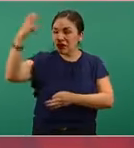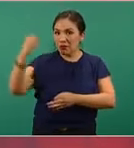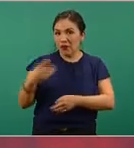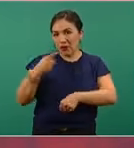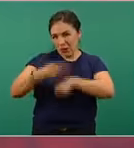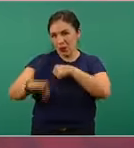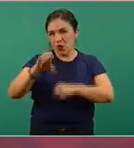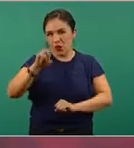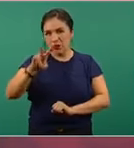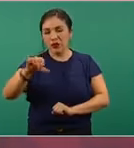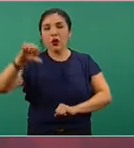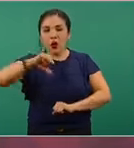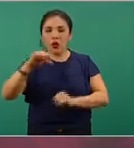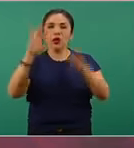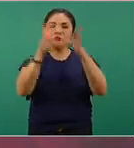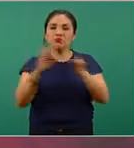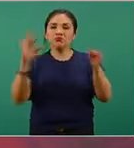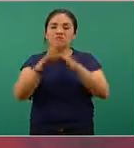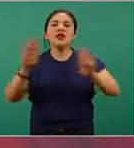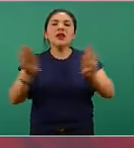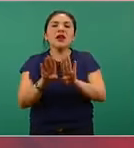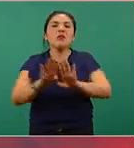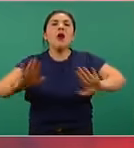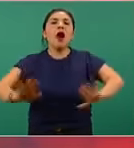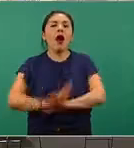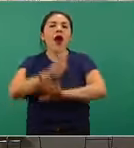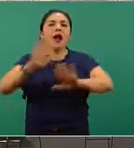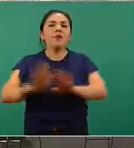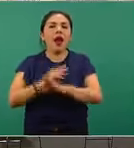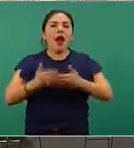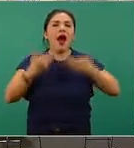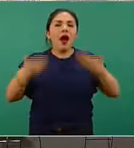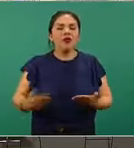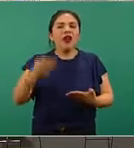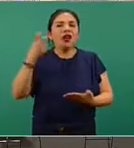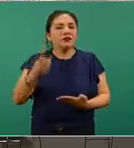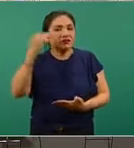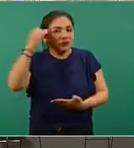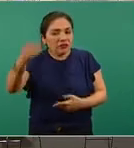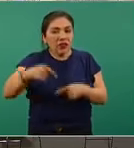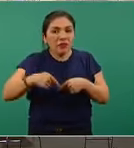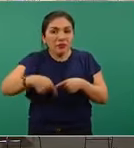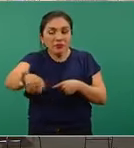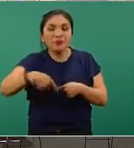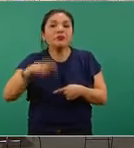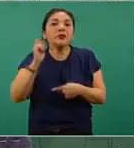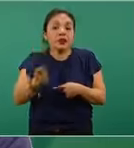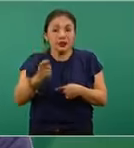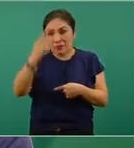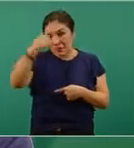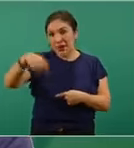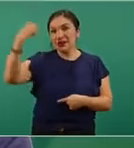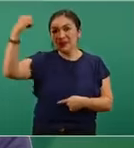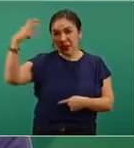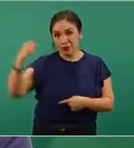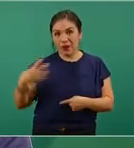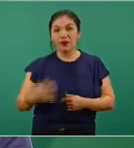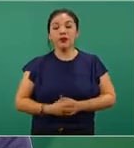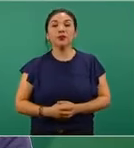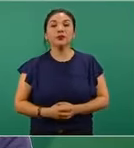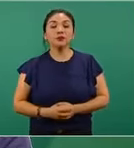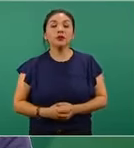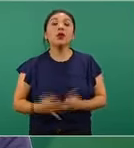vamos a actualizar la situación actual, la situación en este momento del semáforo. Y vamos